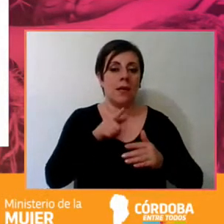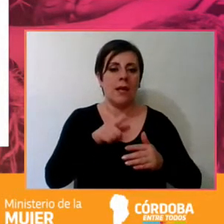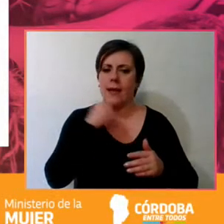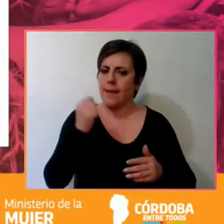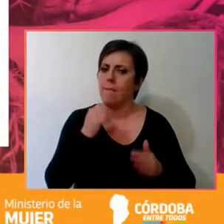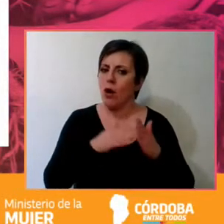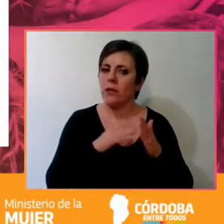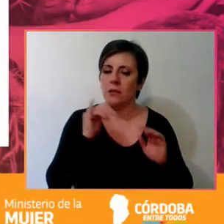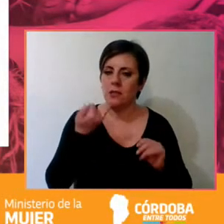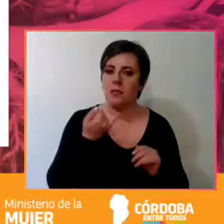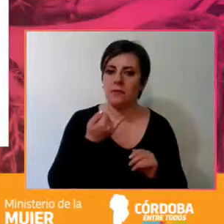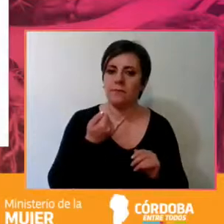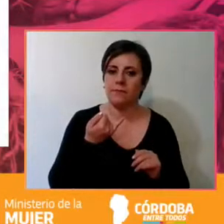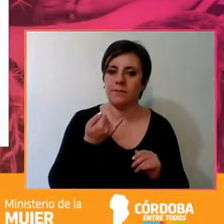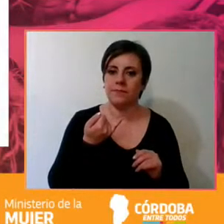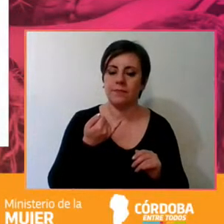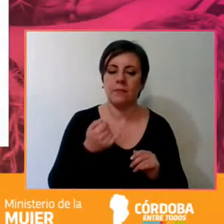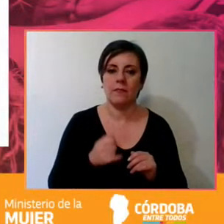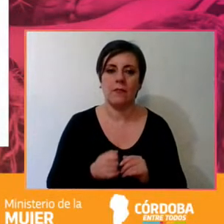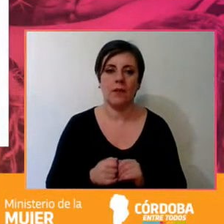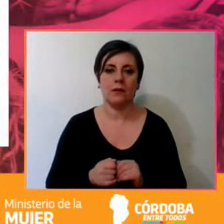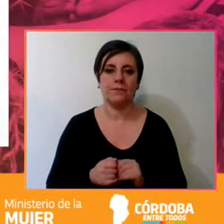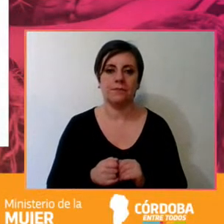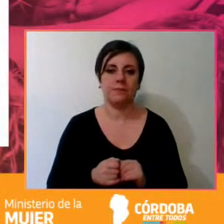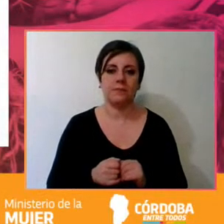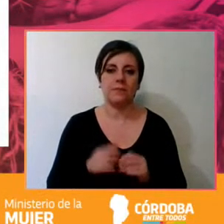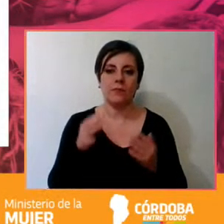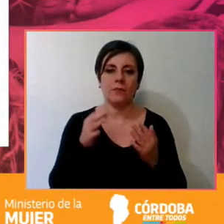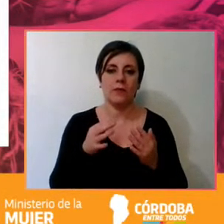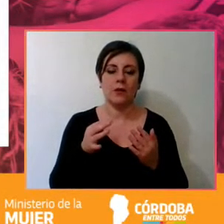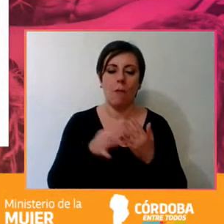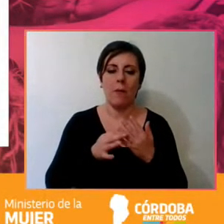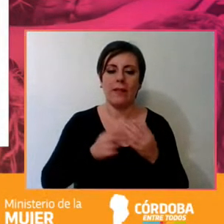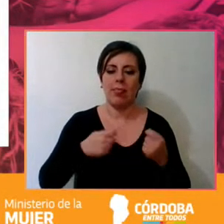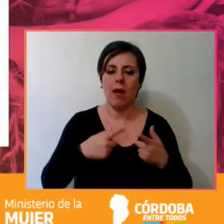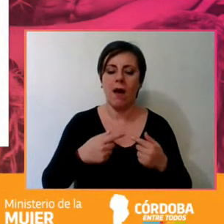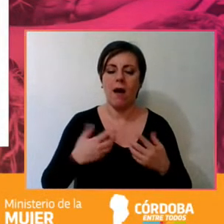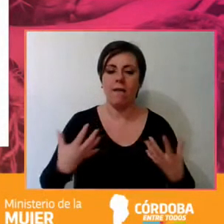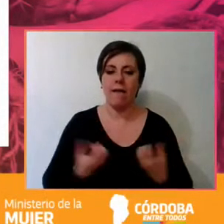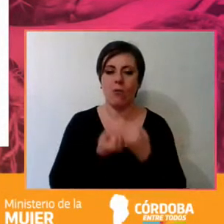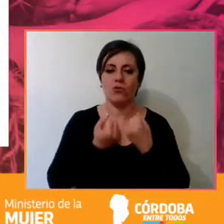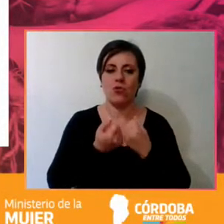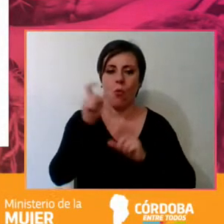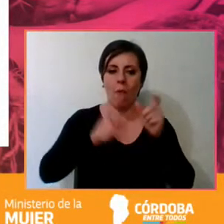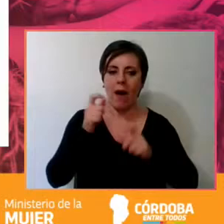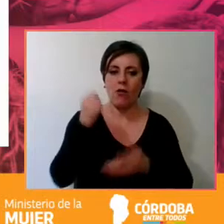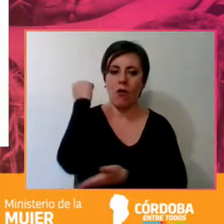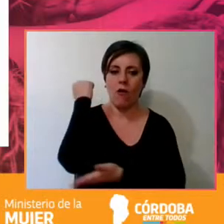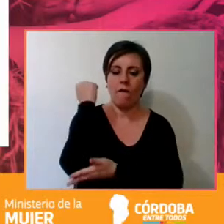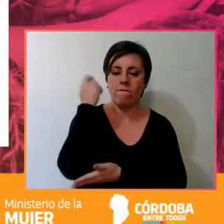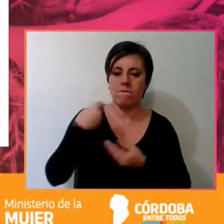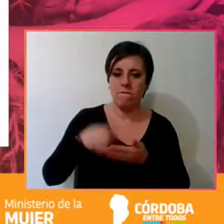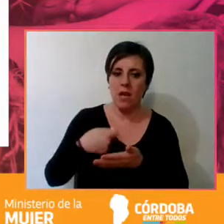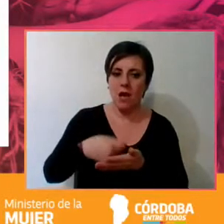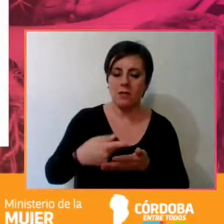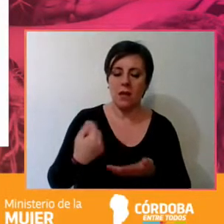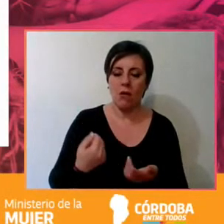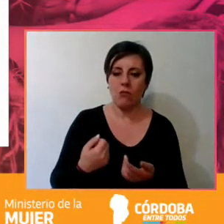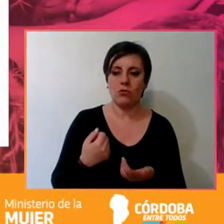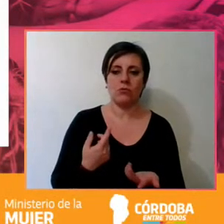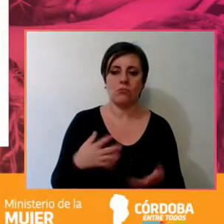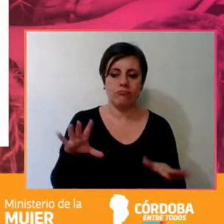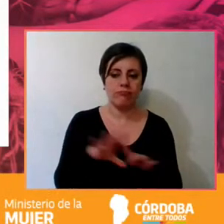dice esta lámina al final, comprometer recursos humanos y financieros adecuados. Es decir, no solamente es el